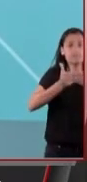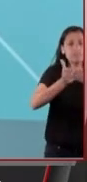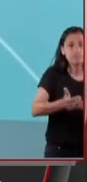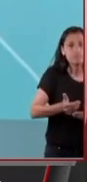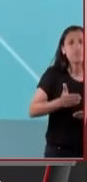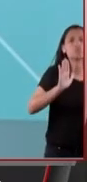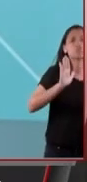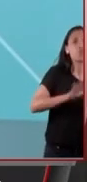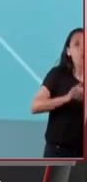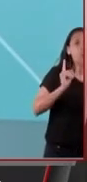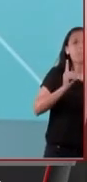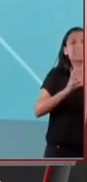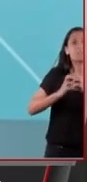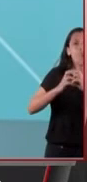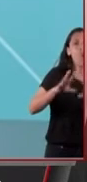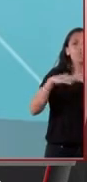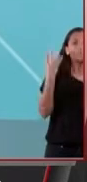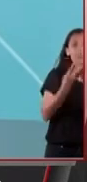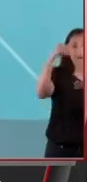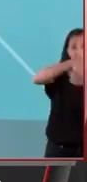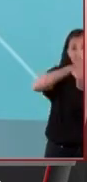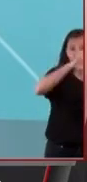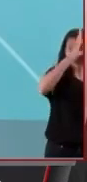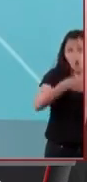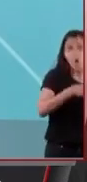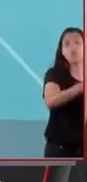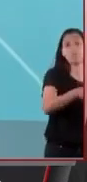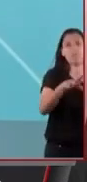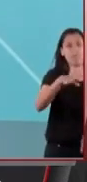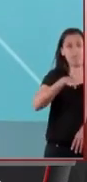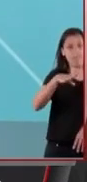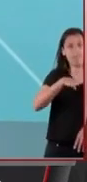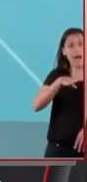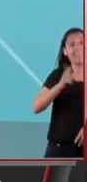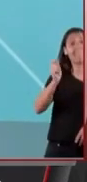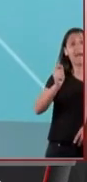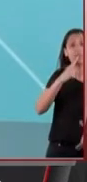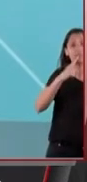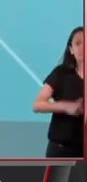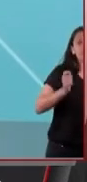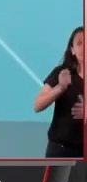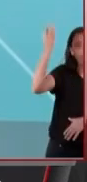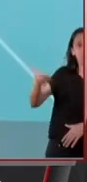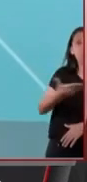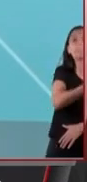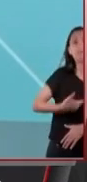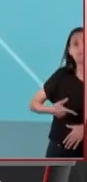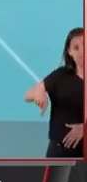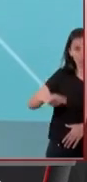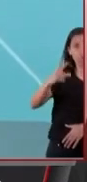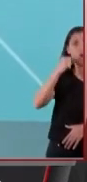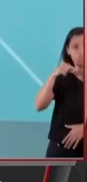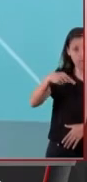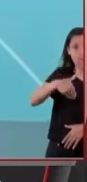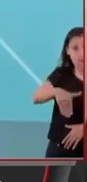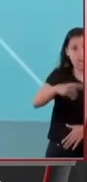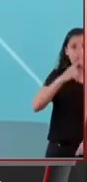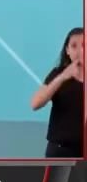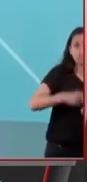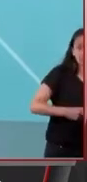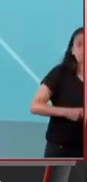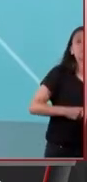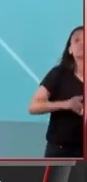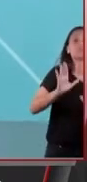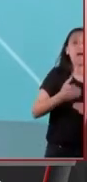había dicho, en relación a las elecciones provinciales, que estaban preparándose para las elecciones de este domingo. Lo dijo hoy